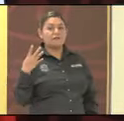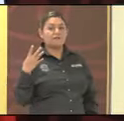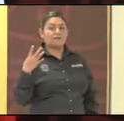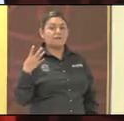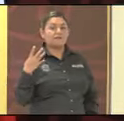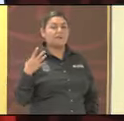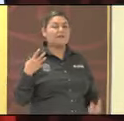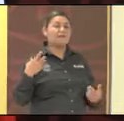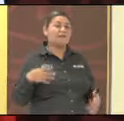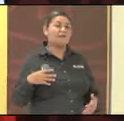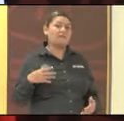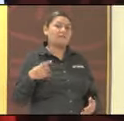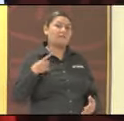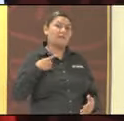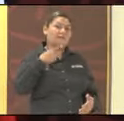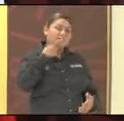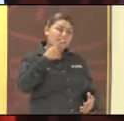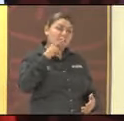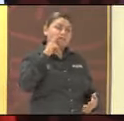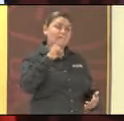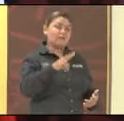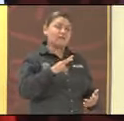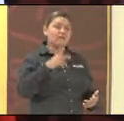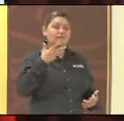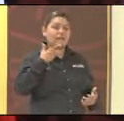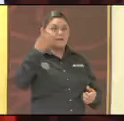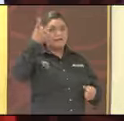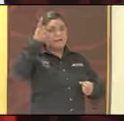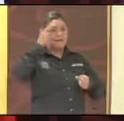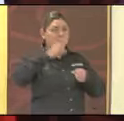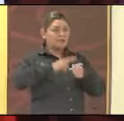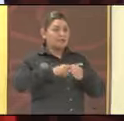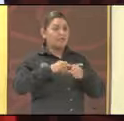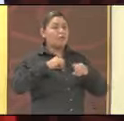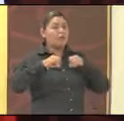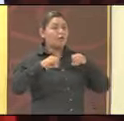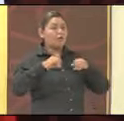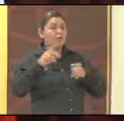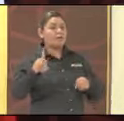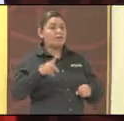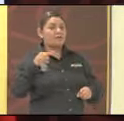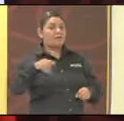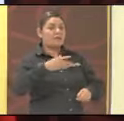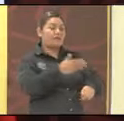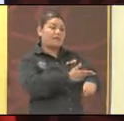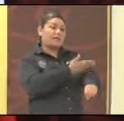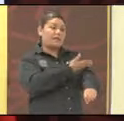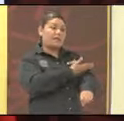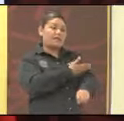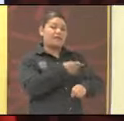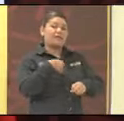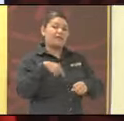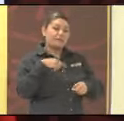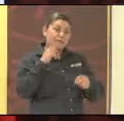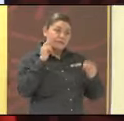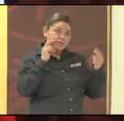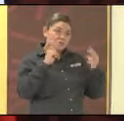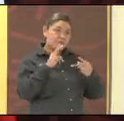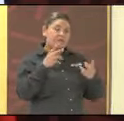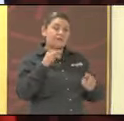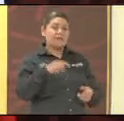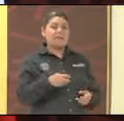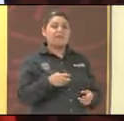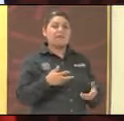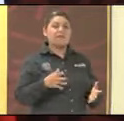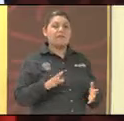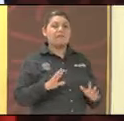Y entonces, pues ahí lo estuvimos viendo, ahí está el director de Obras Públicas de Ciudad Madero, y pues estuvimos viendo eso,